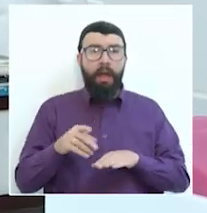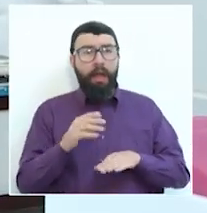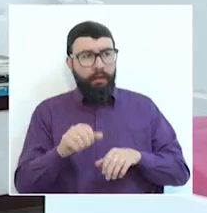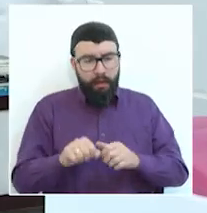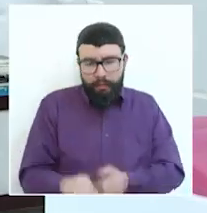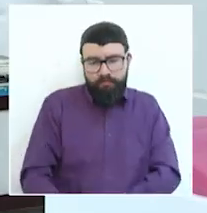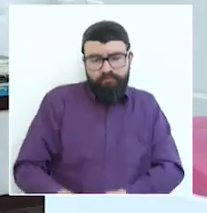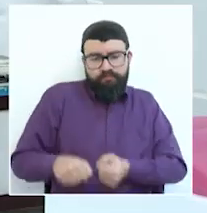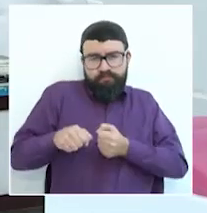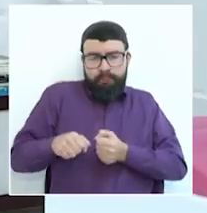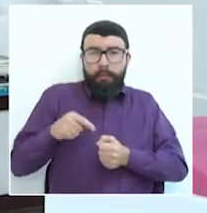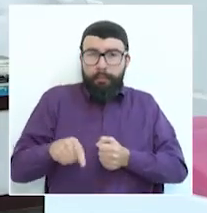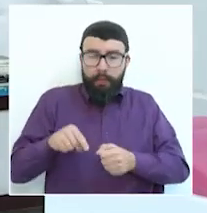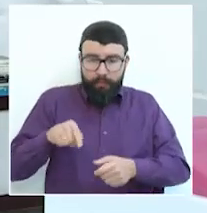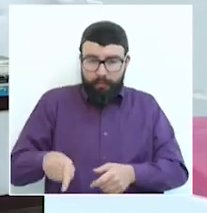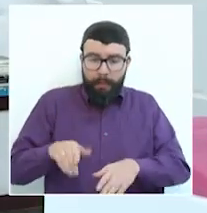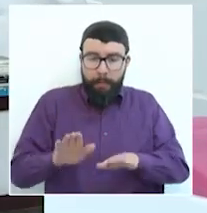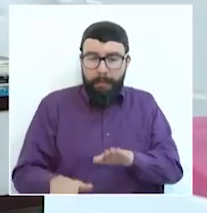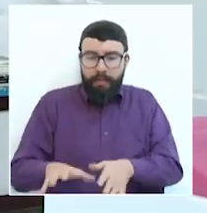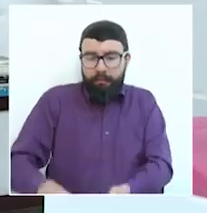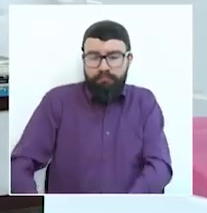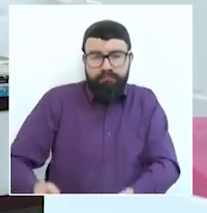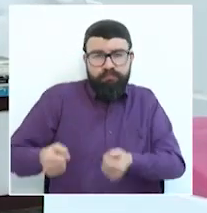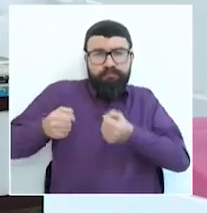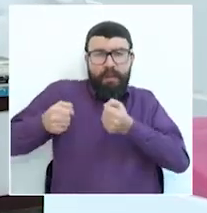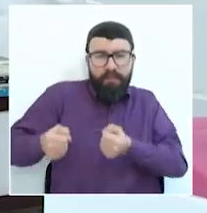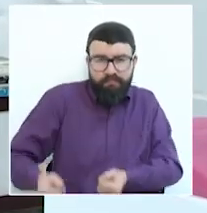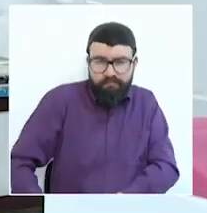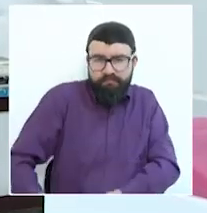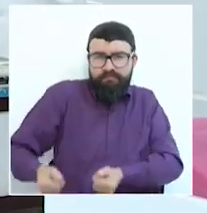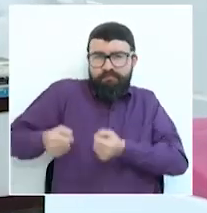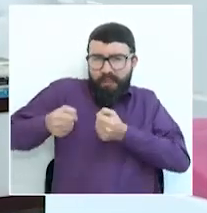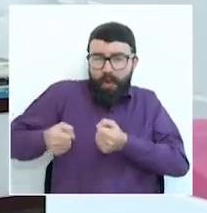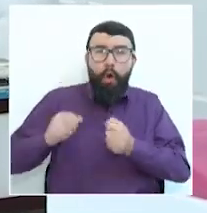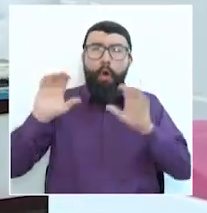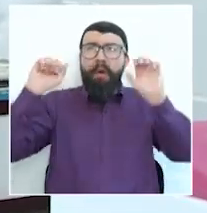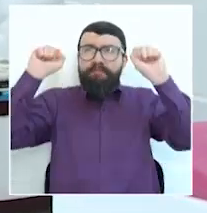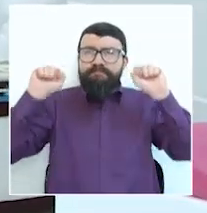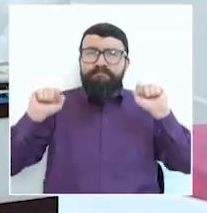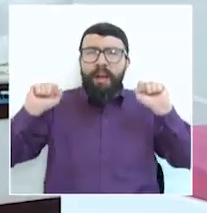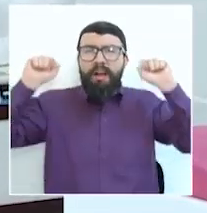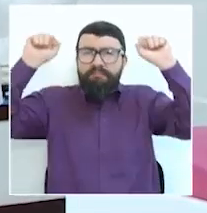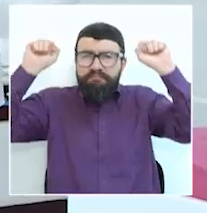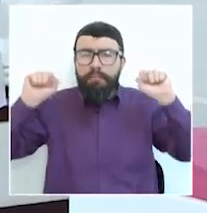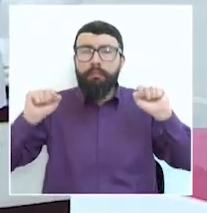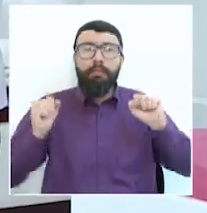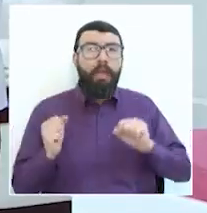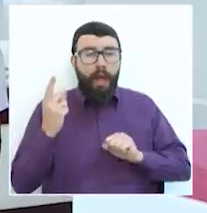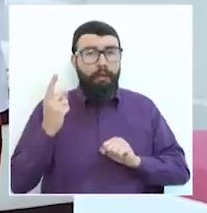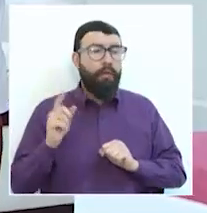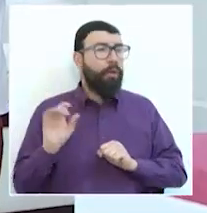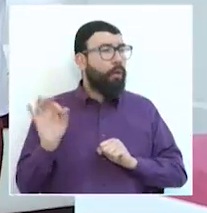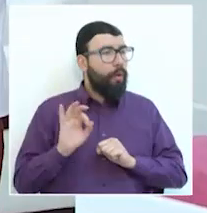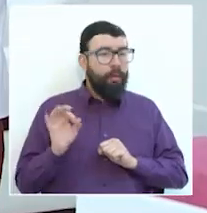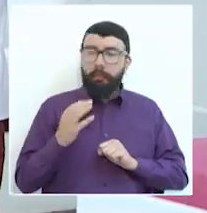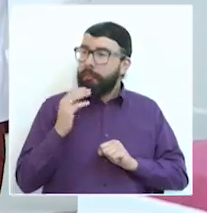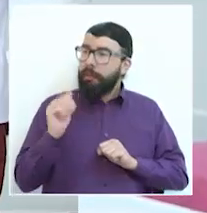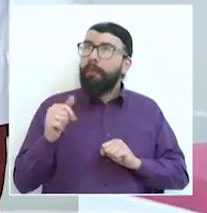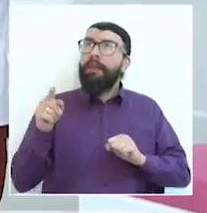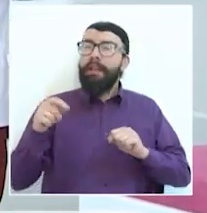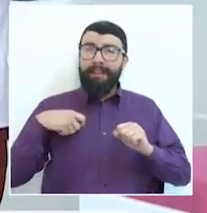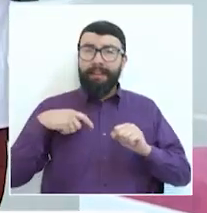que haga una resistencia para arriba. Podemos hacer unas barritas con una buena resistencia, ¿cierto? Lo mismo puede ser solamente con el